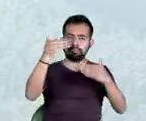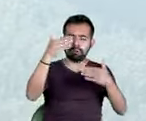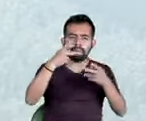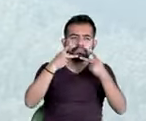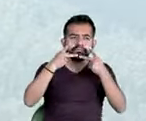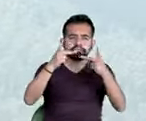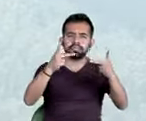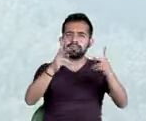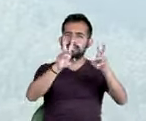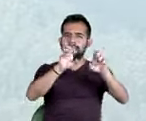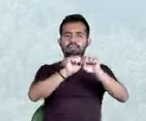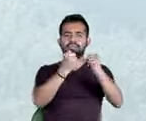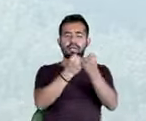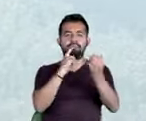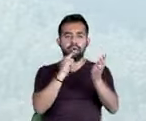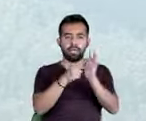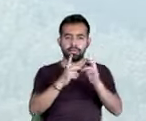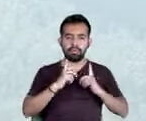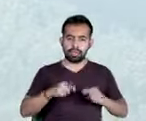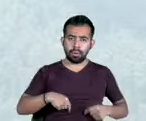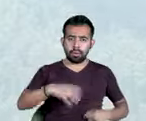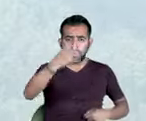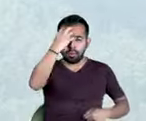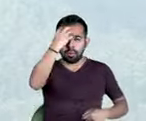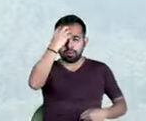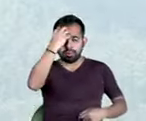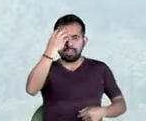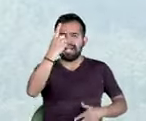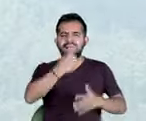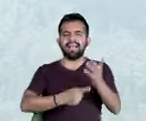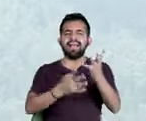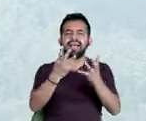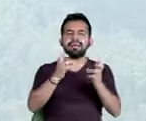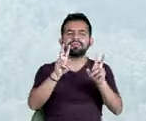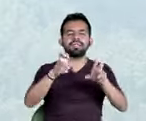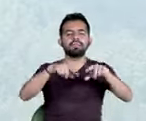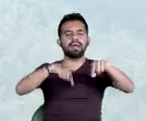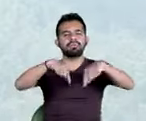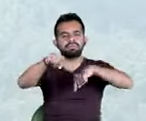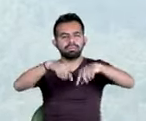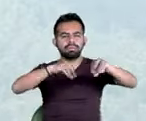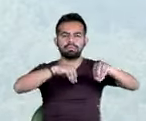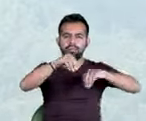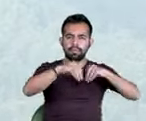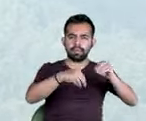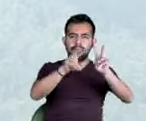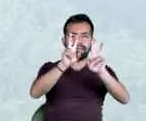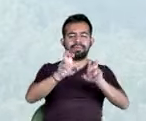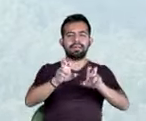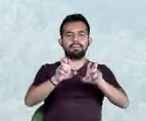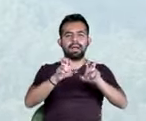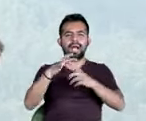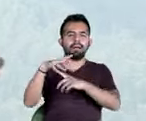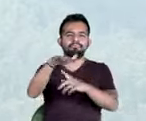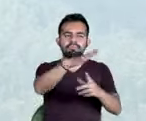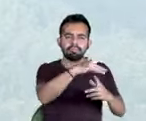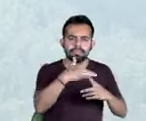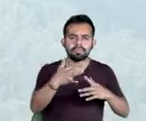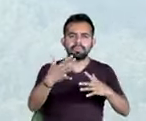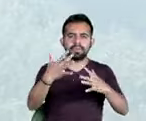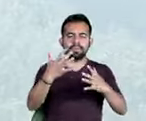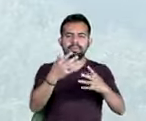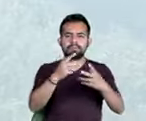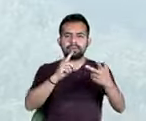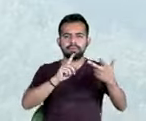en los temas sociales? En salud, en educación. ¿Qué queremos en los temas de movilidad? ¿Qué queremos en los temas ambientales? ¿Qué queremos en los